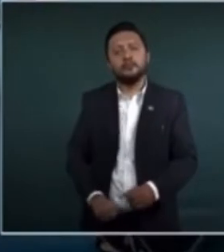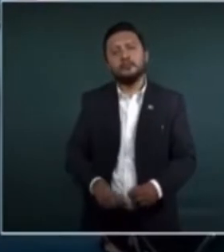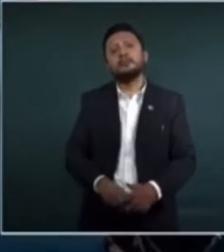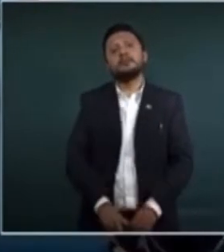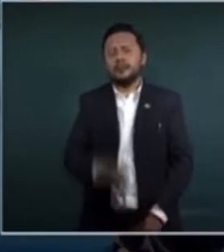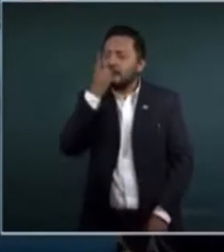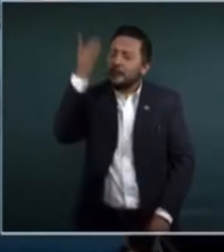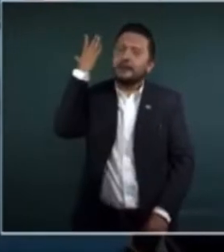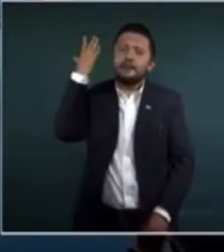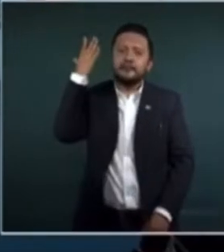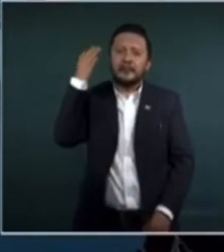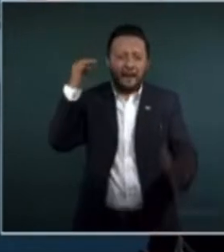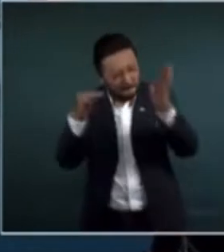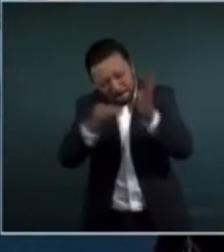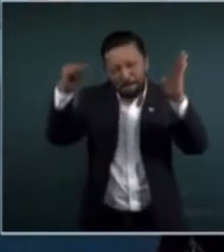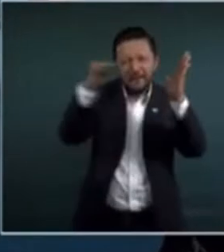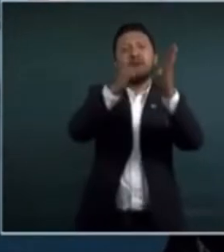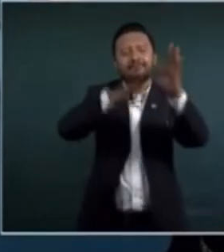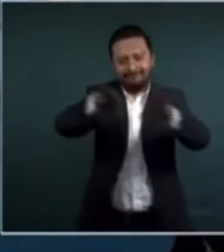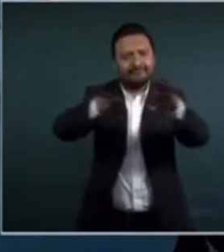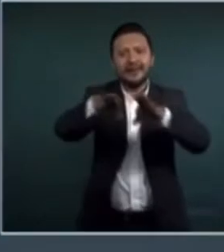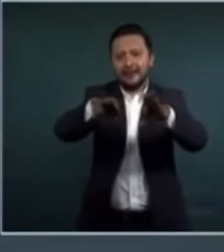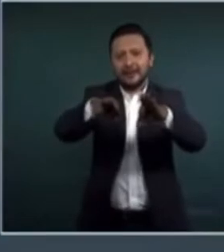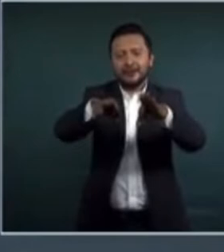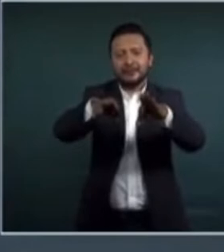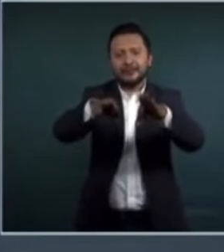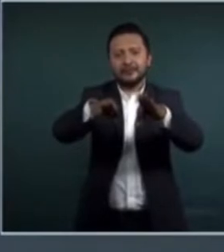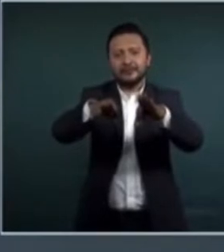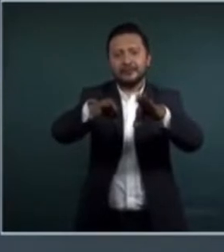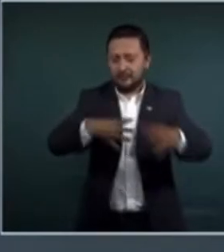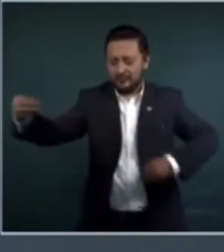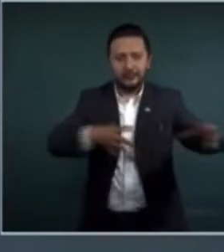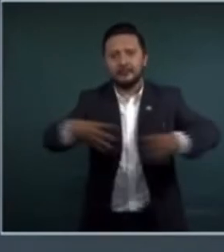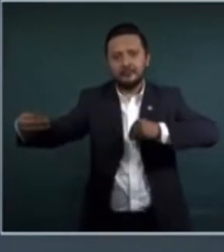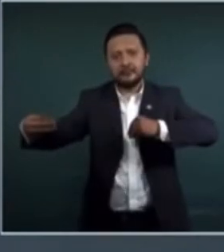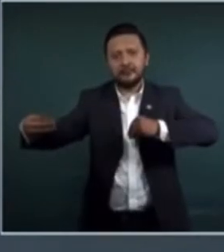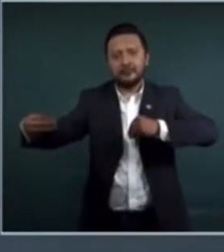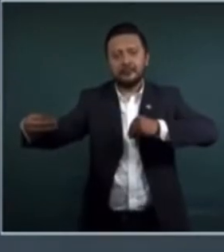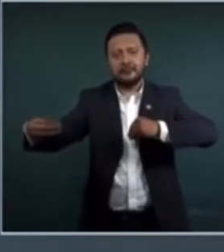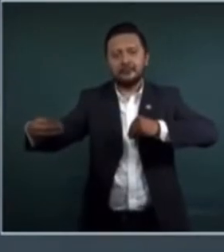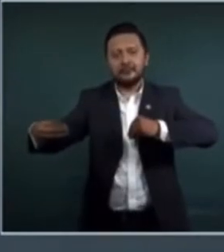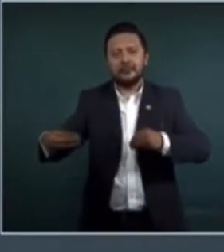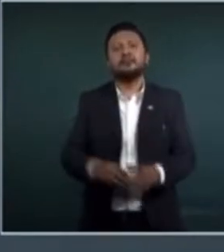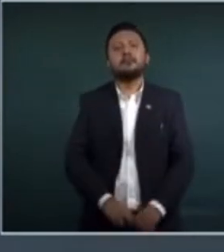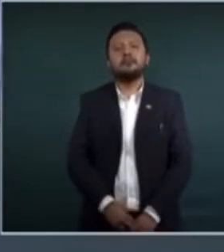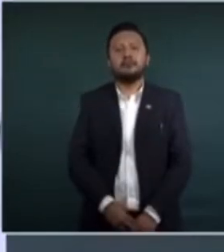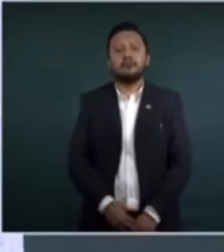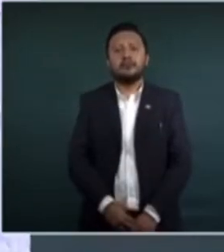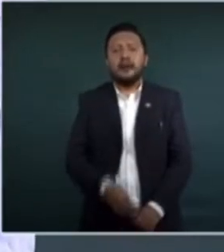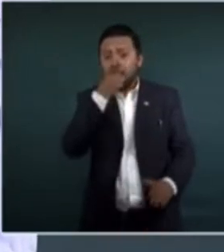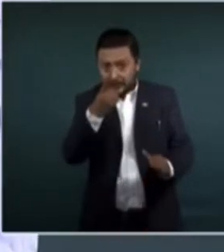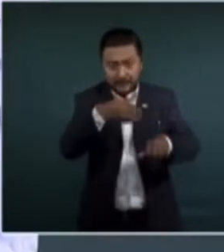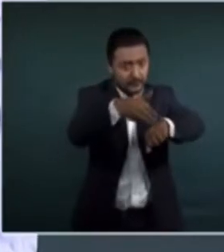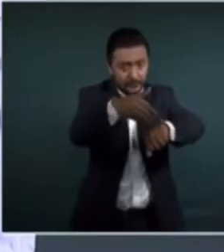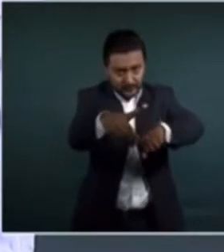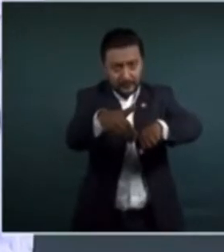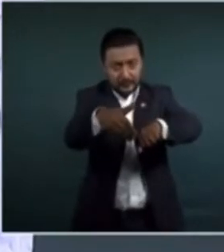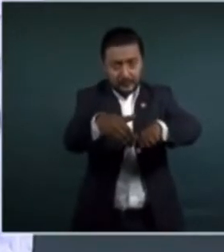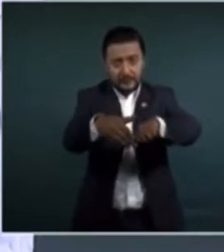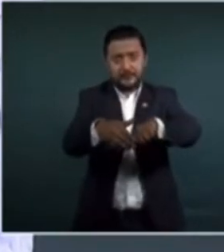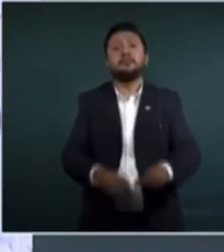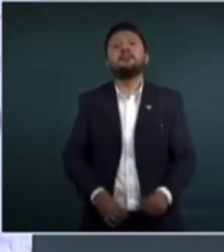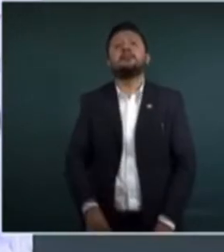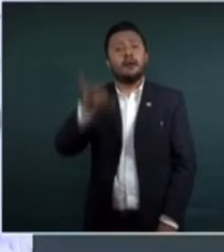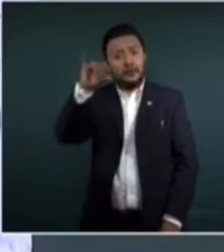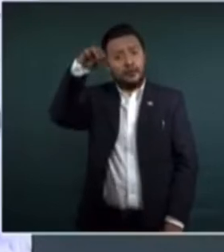hablaban de millones de empleos perdidos por la anemia de acuerdo a los datos del instituto